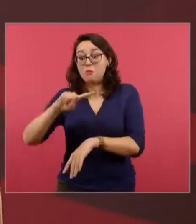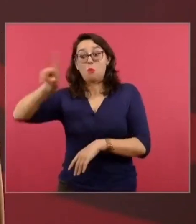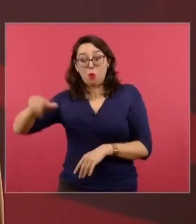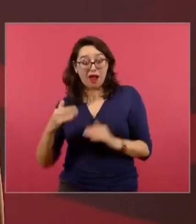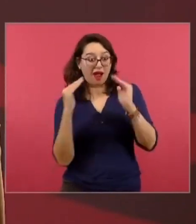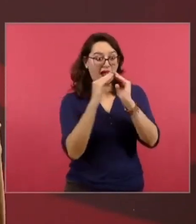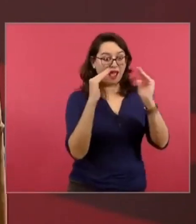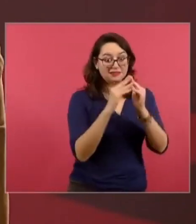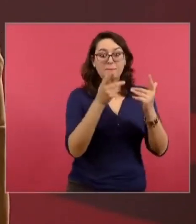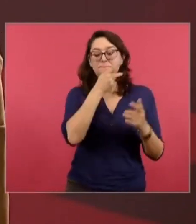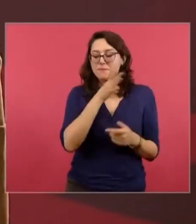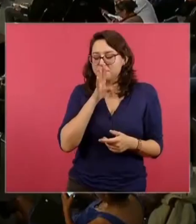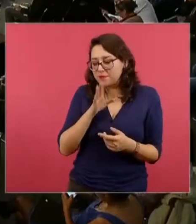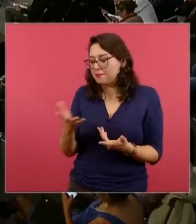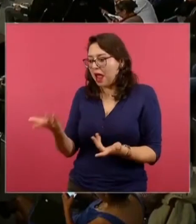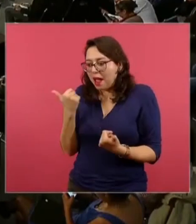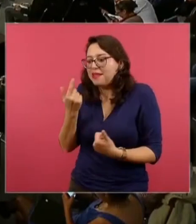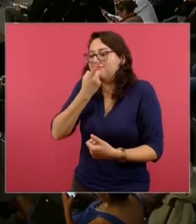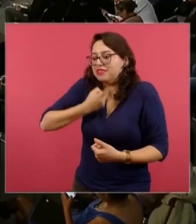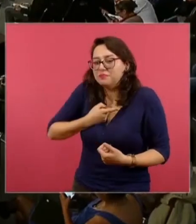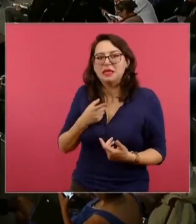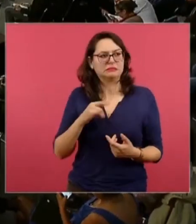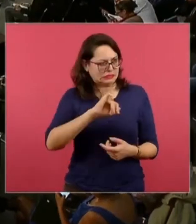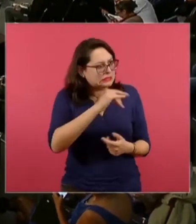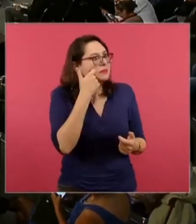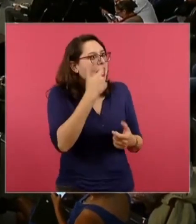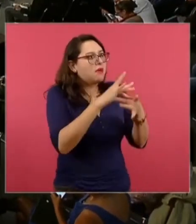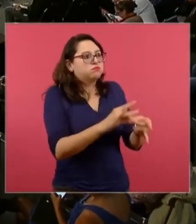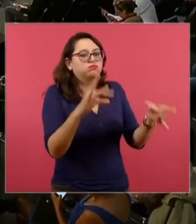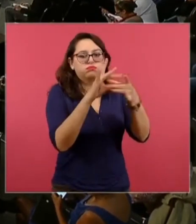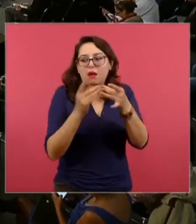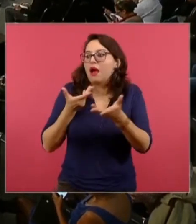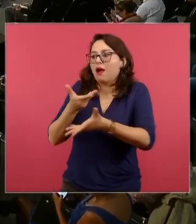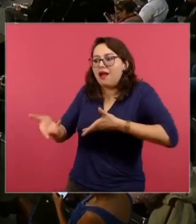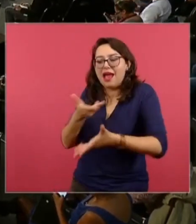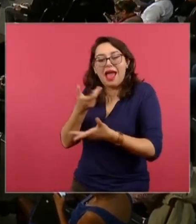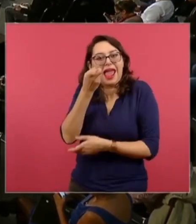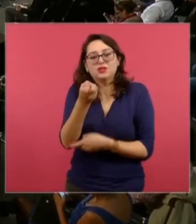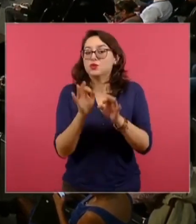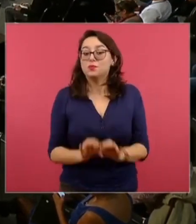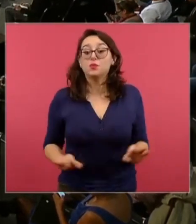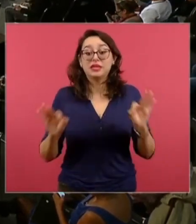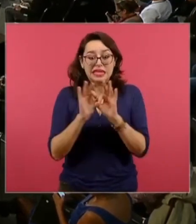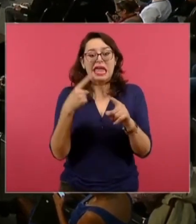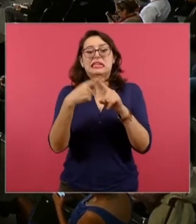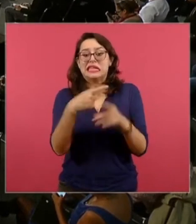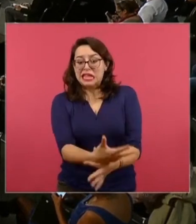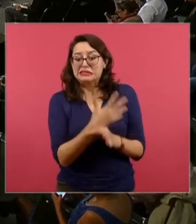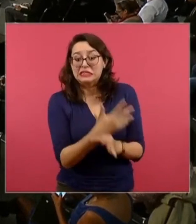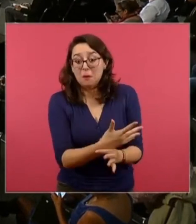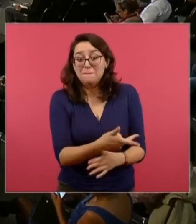sus hijos. Muy interesante lo que dijeron las familias. Después de eso, después de tener esos datos, salieron